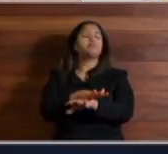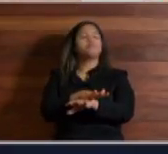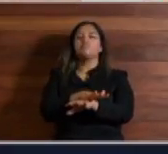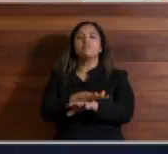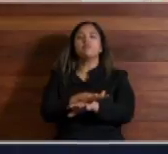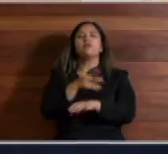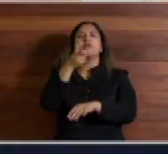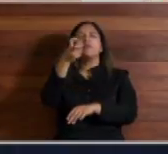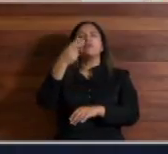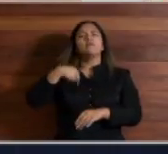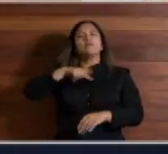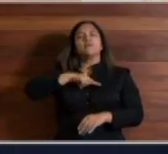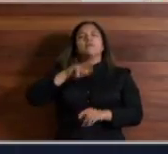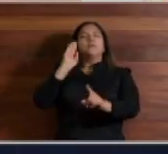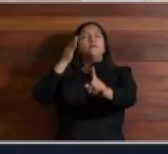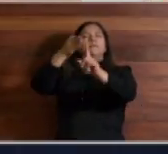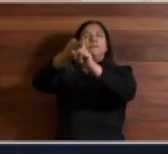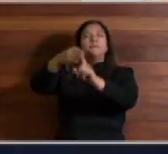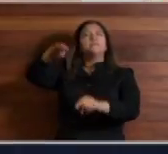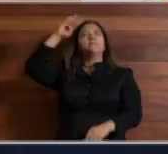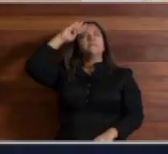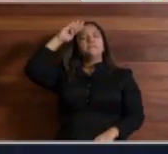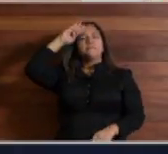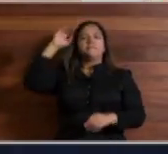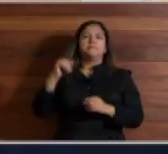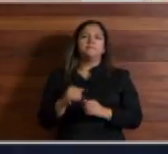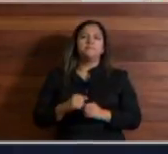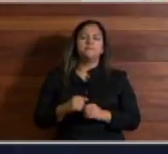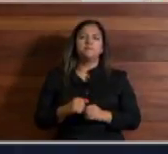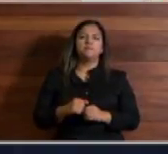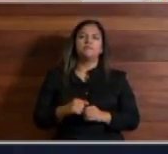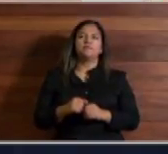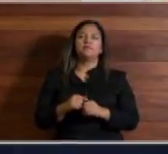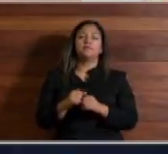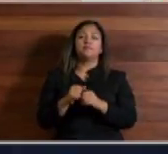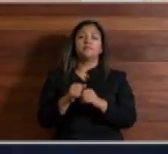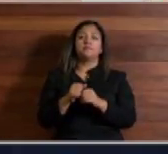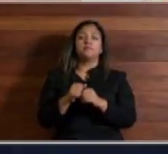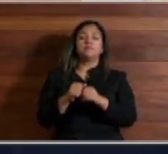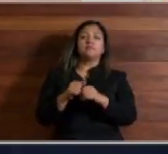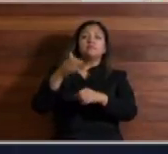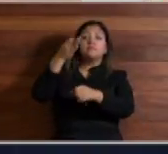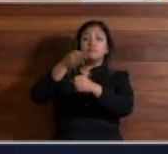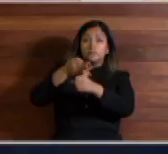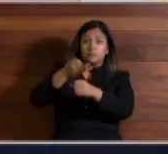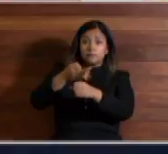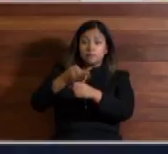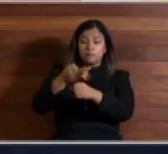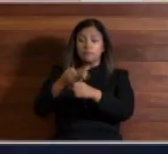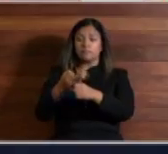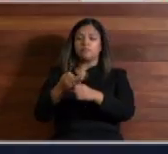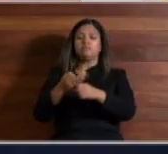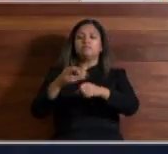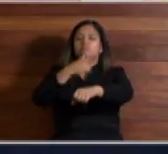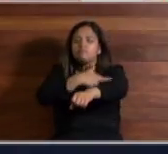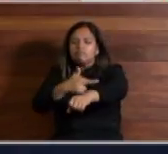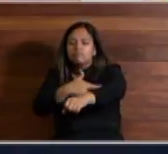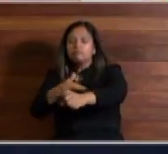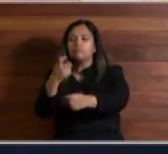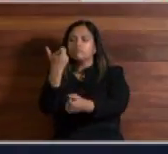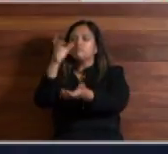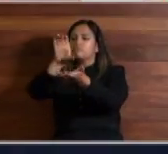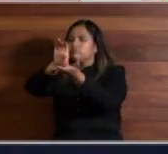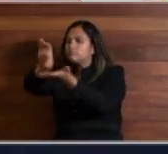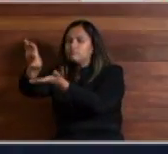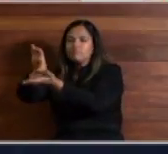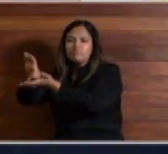Lo que nos lleva a un punto central: el margen de maniobra en la asignación del gasto, del